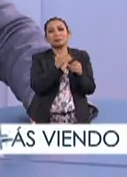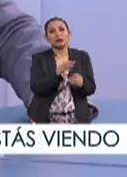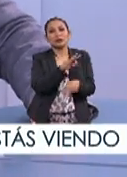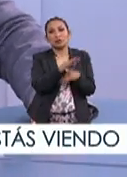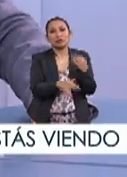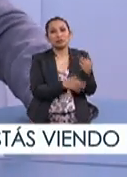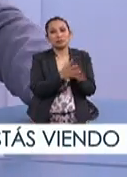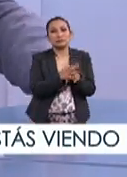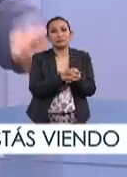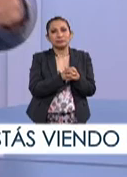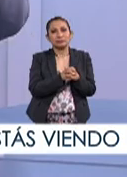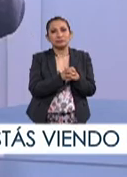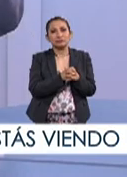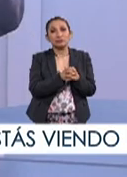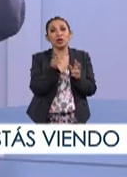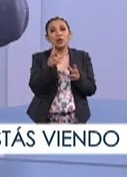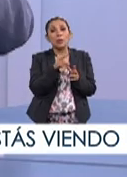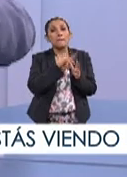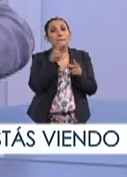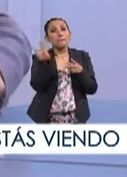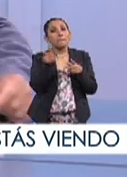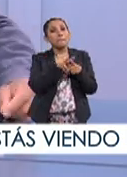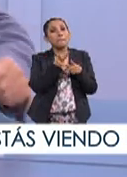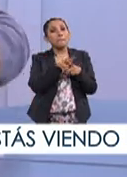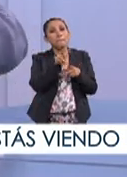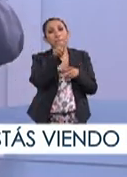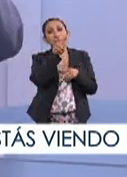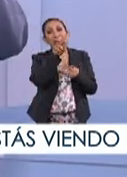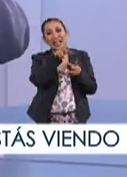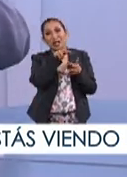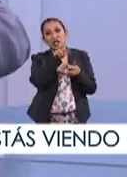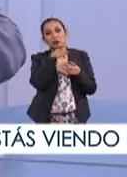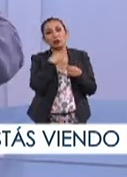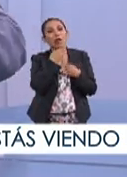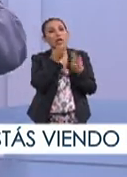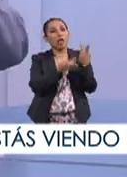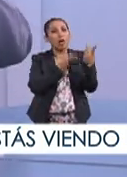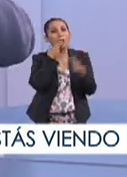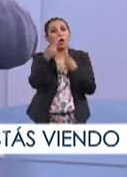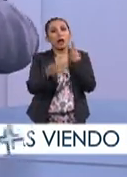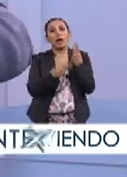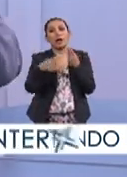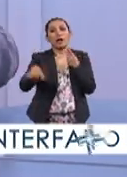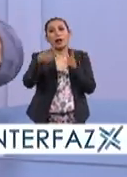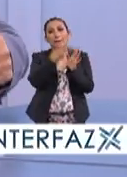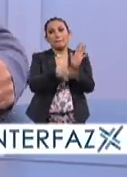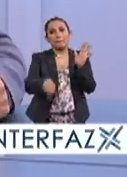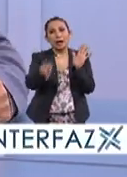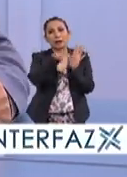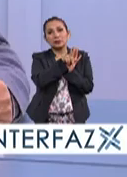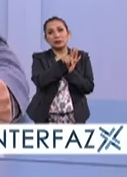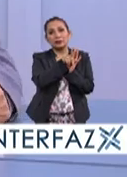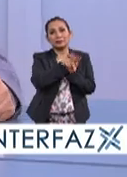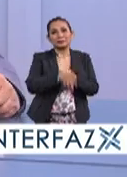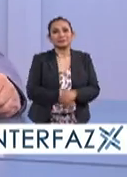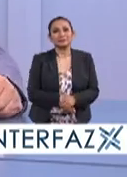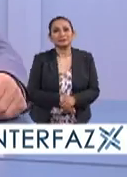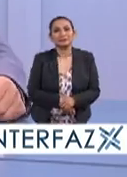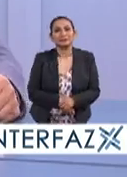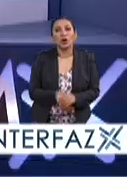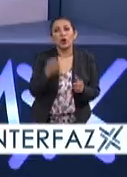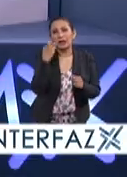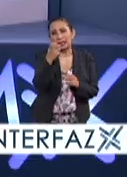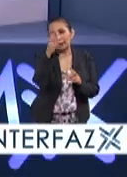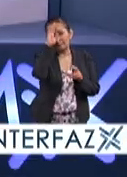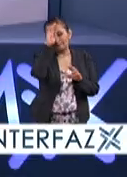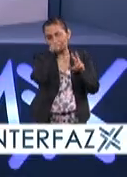toda su obra, porque un verso suyo se recitara en las plazas anónimamente. Así es, pues con